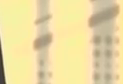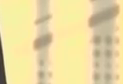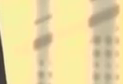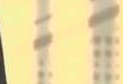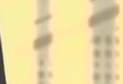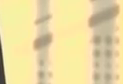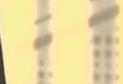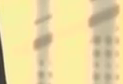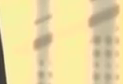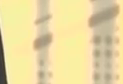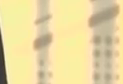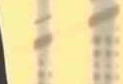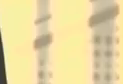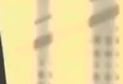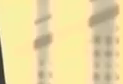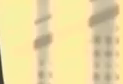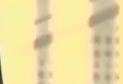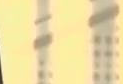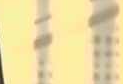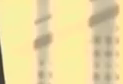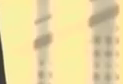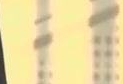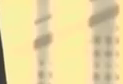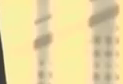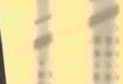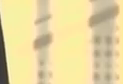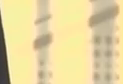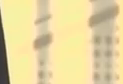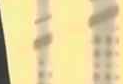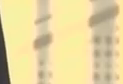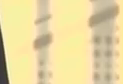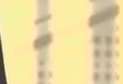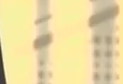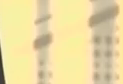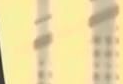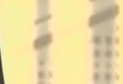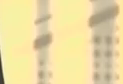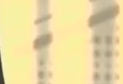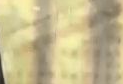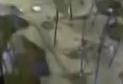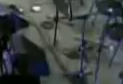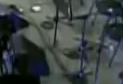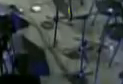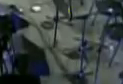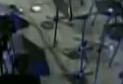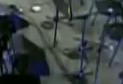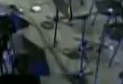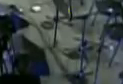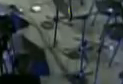de solidaridad con nuestro país llamado Todos Somos Venezuela. Javier Nichirinos nos cuenta, adelante, te escuchamos.